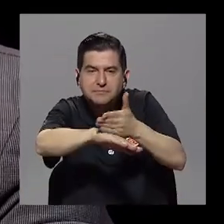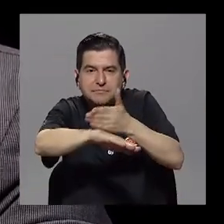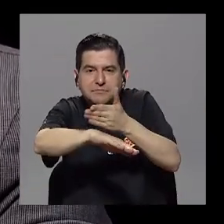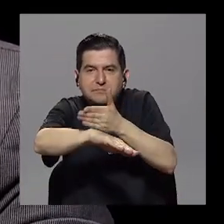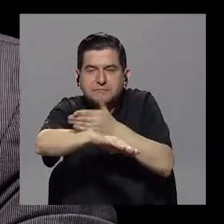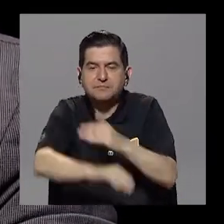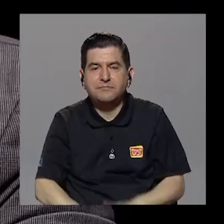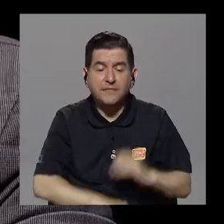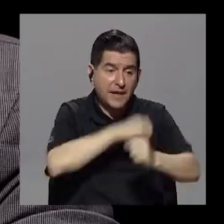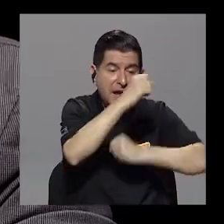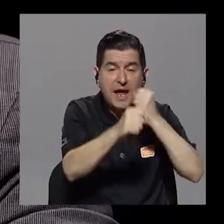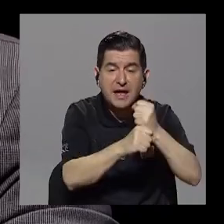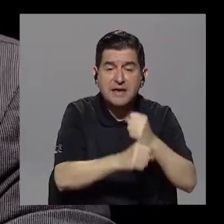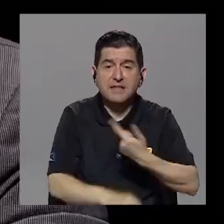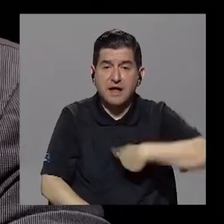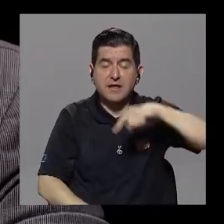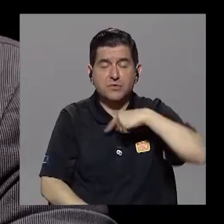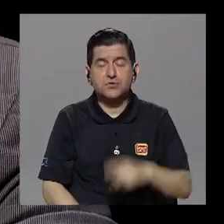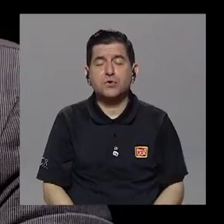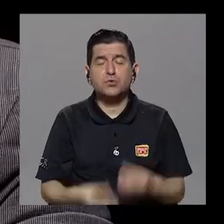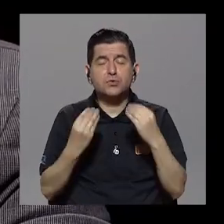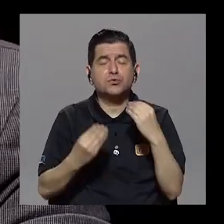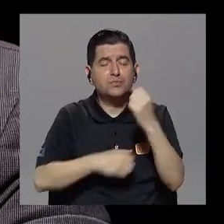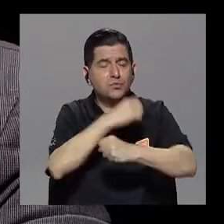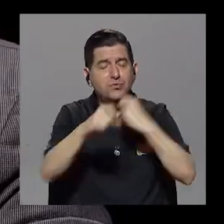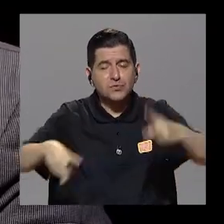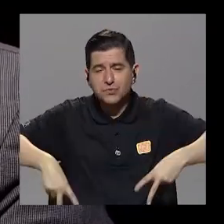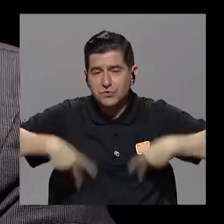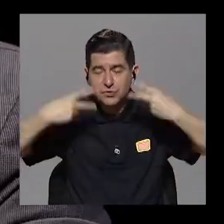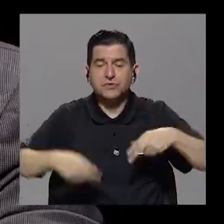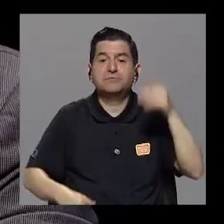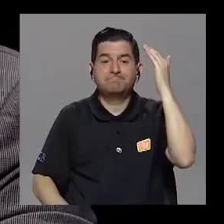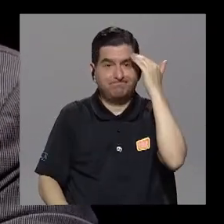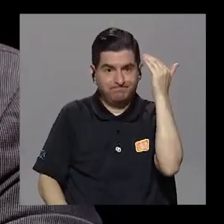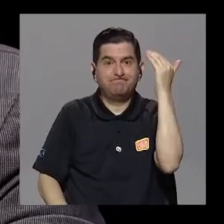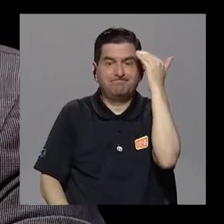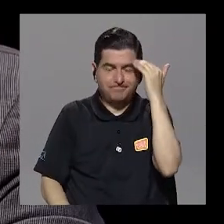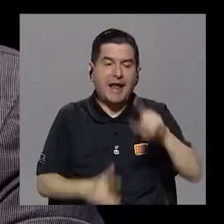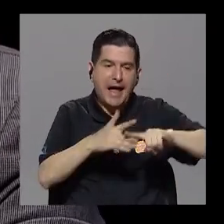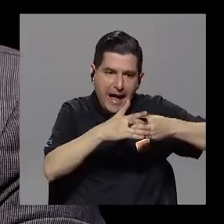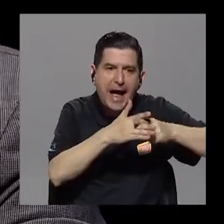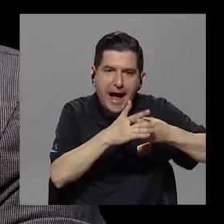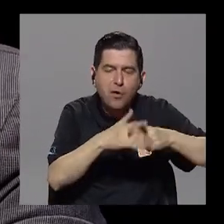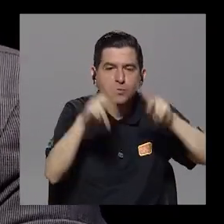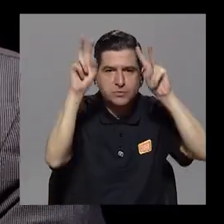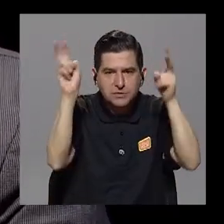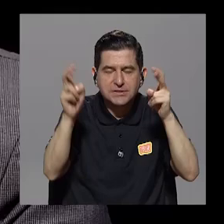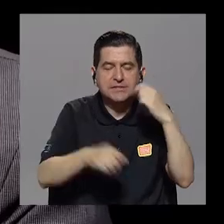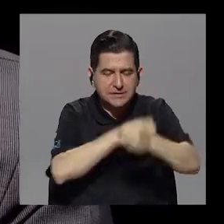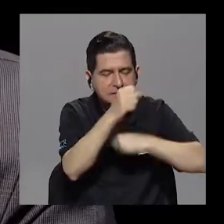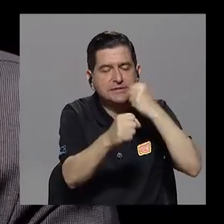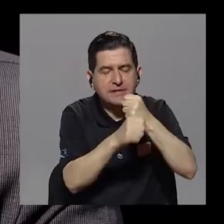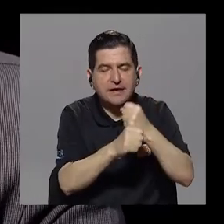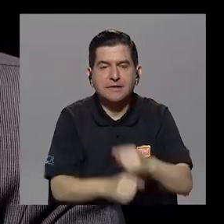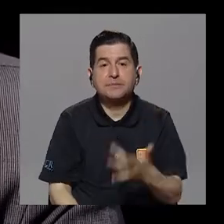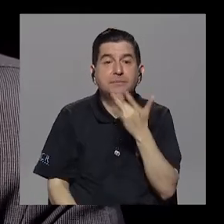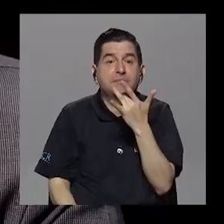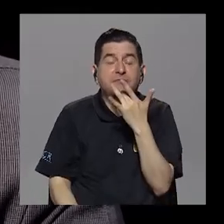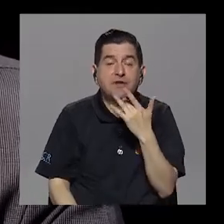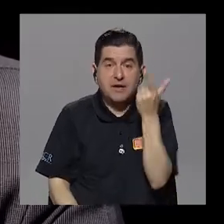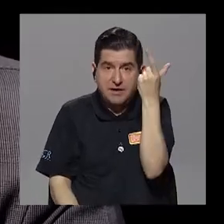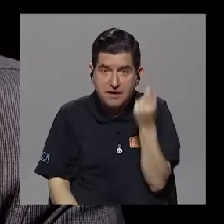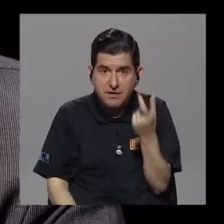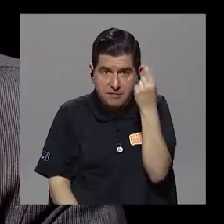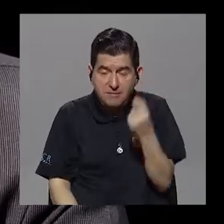en edad. Somos un país muy longevo y tenemos que reconocer eso. Hay que hacer ajustes en el tema de la edad, preferiblemente las